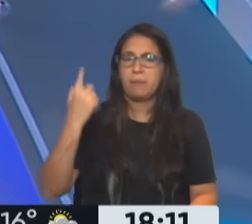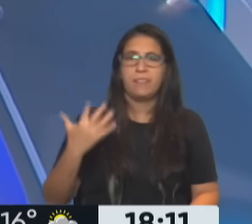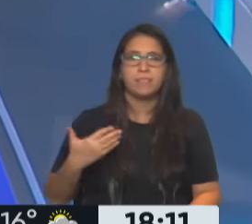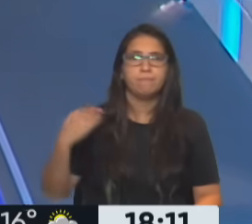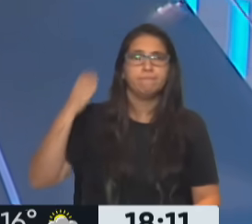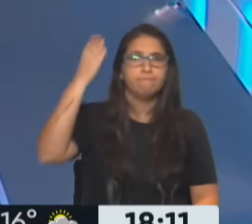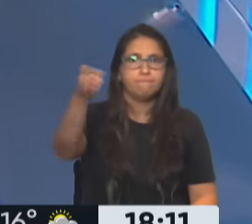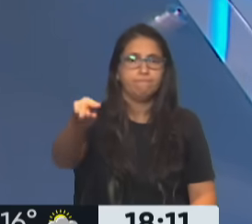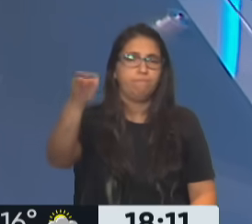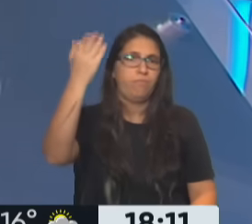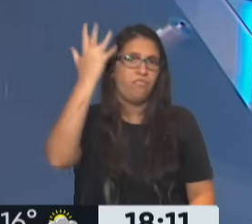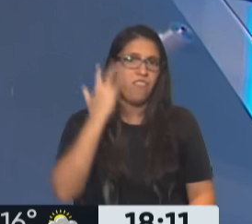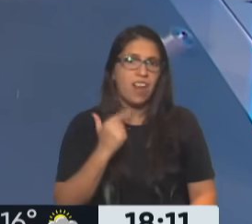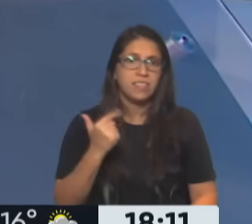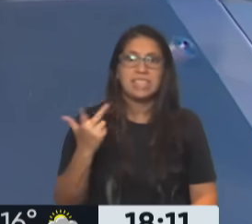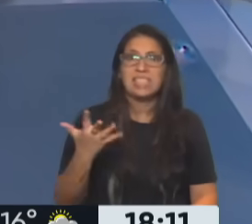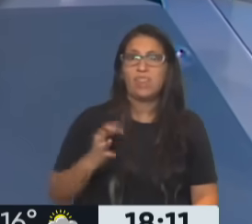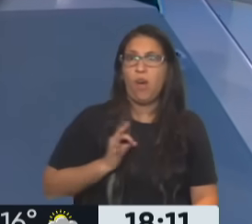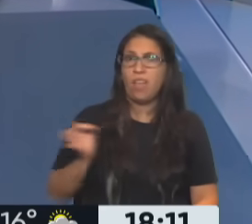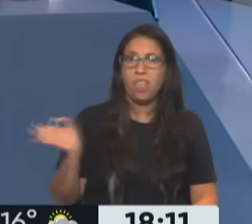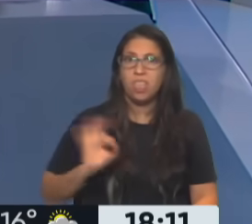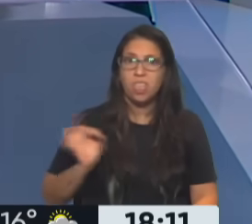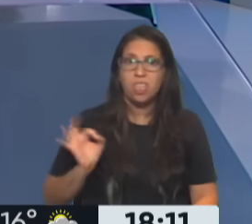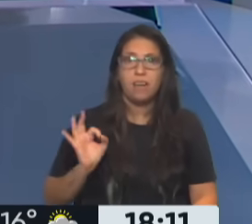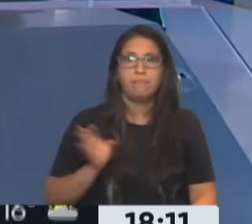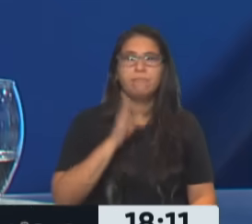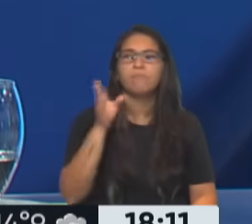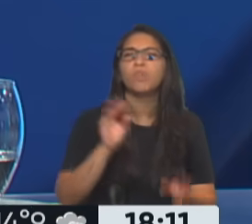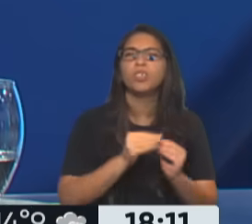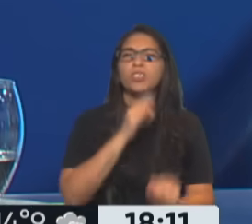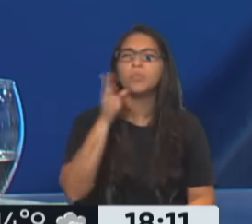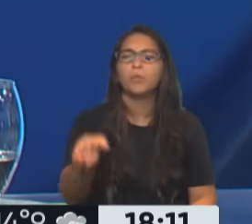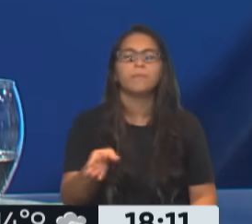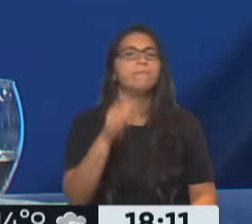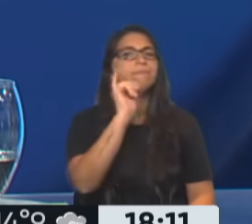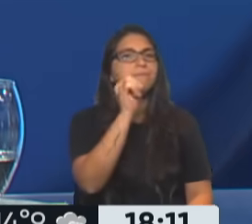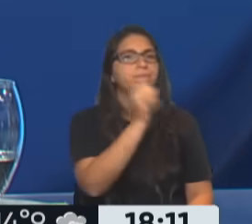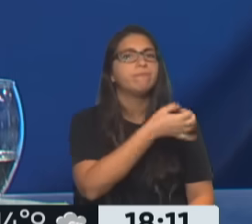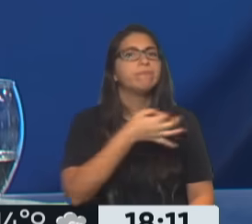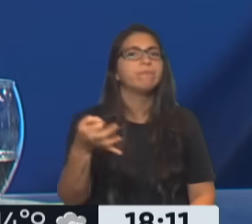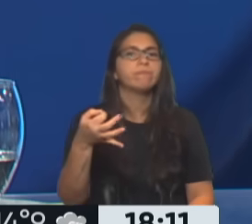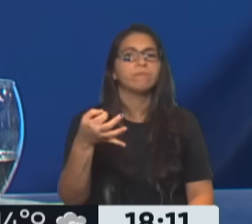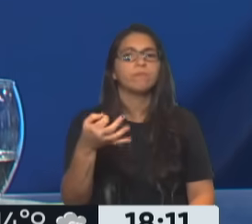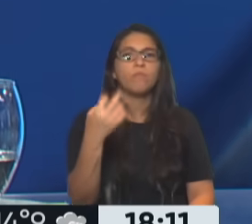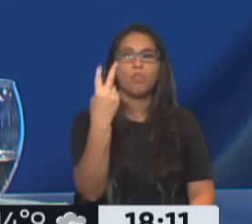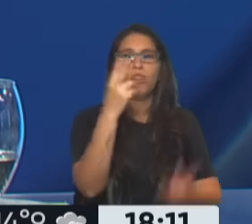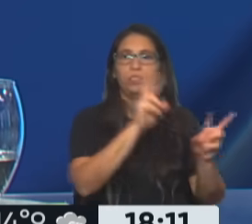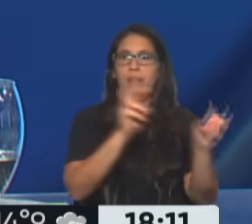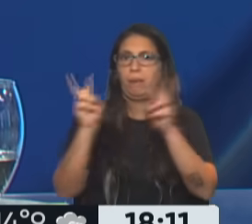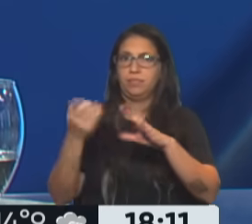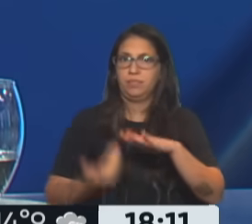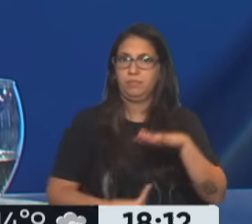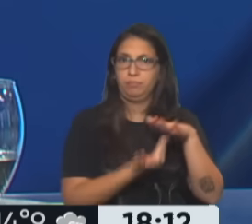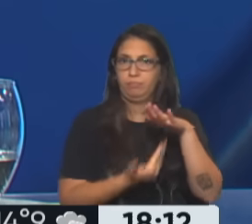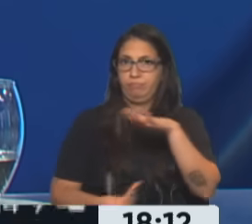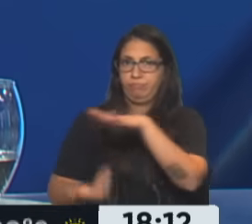a Francia. Estos son los números y esta es la respuesta un poco del viaje, ¿no? Sí, exactamente, Pablo. De hecho, decíamos, bueno, hay dos puntos quizás centrales para